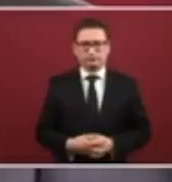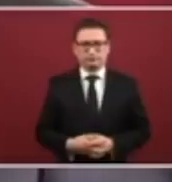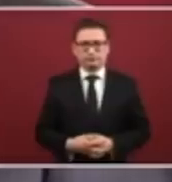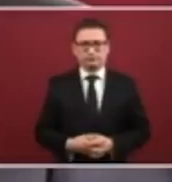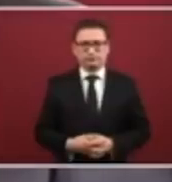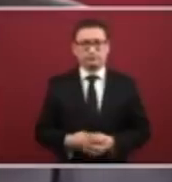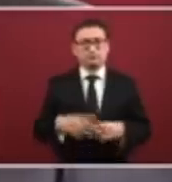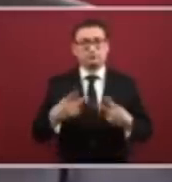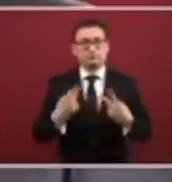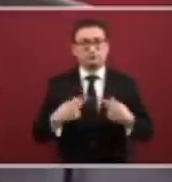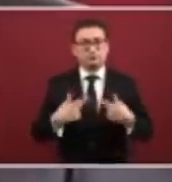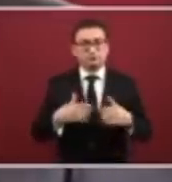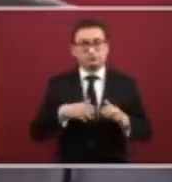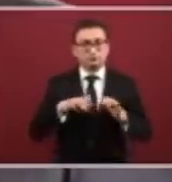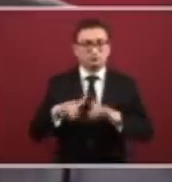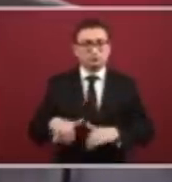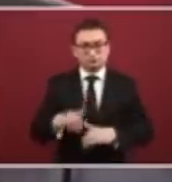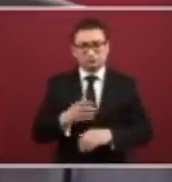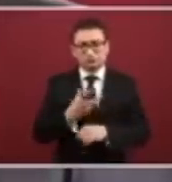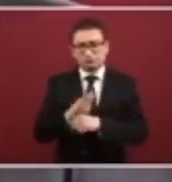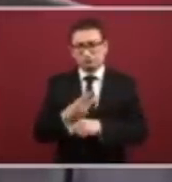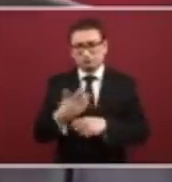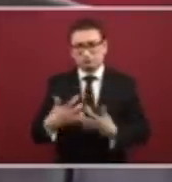100,000 empleos en la construcción